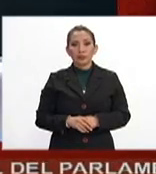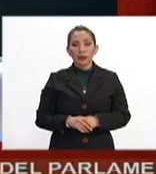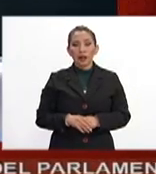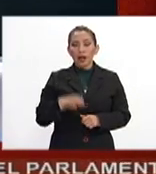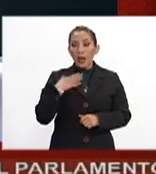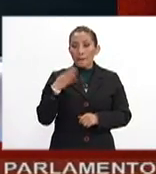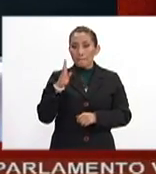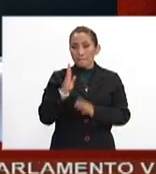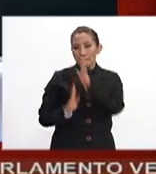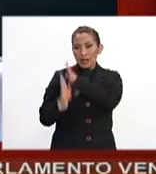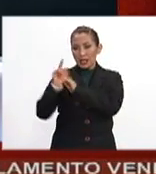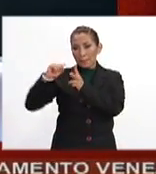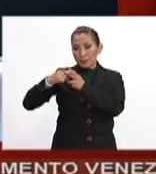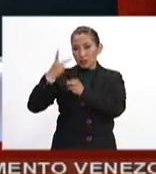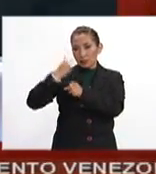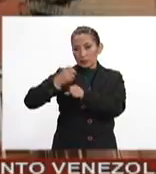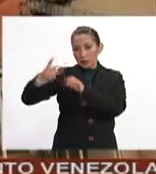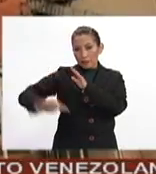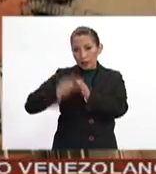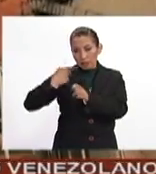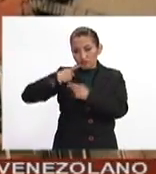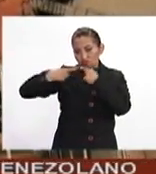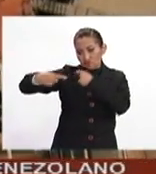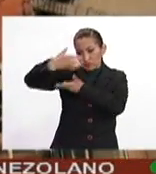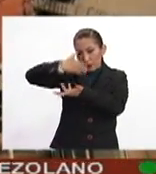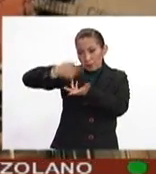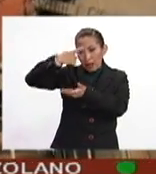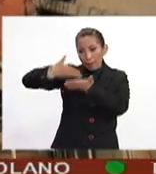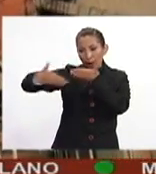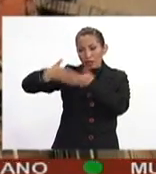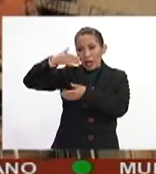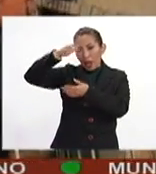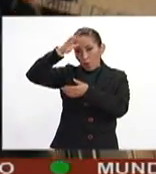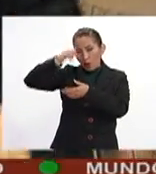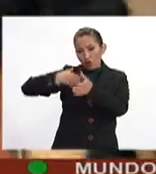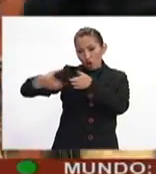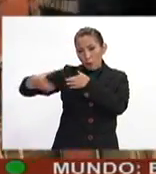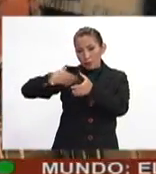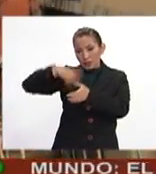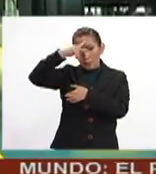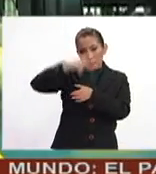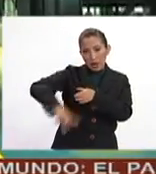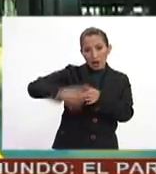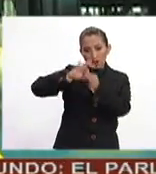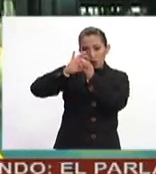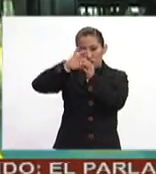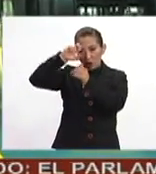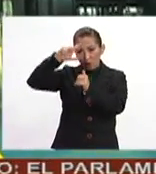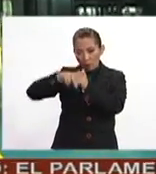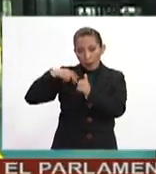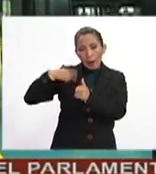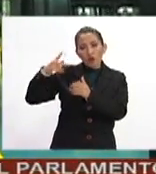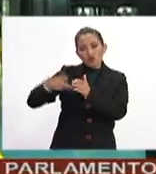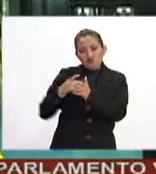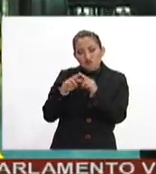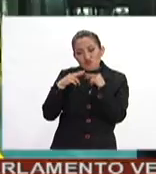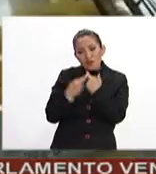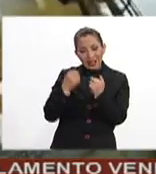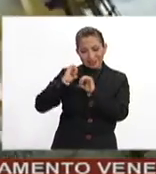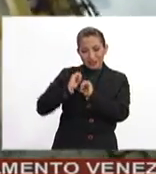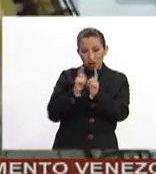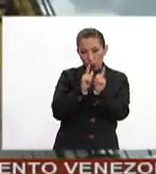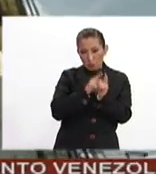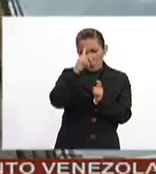En Bruselas, Bélgica, inició la tercera ronda de negociaciones para modernizar el Tratado de Libre Comercio entre México y la Unión Europea. La